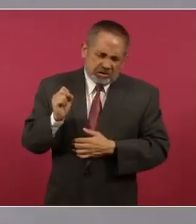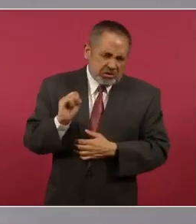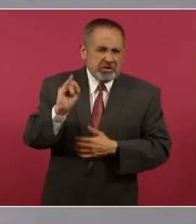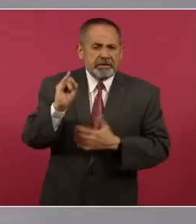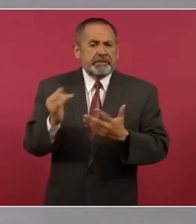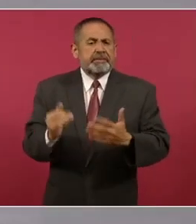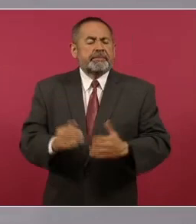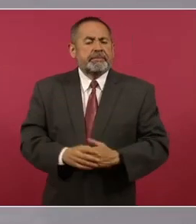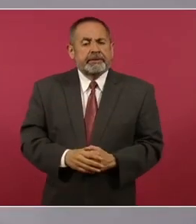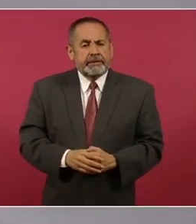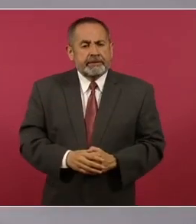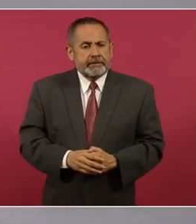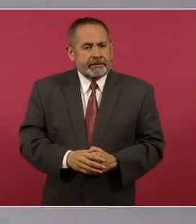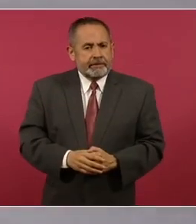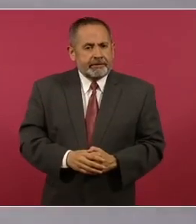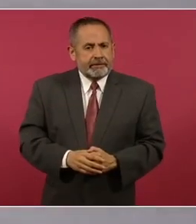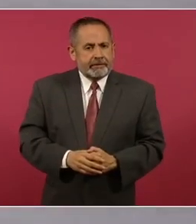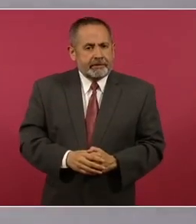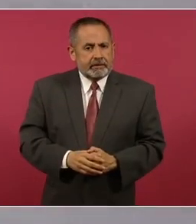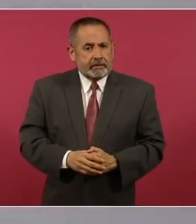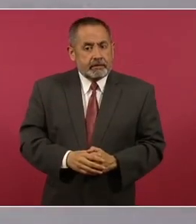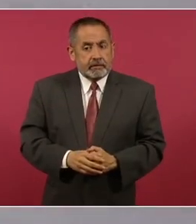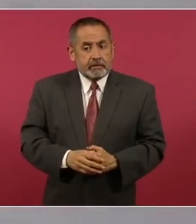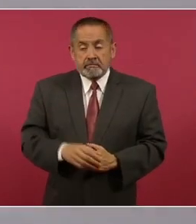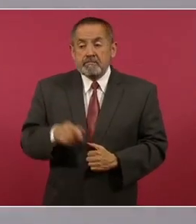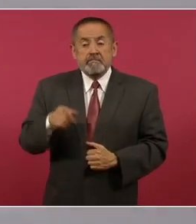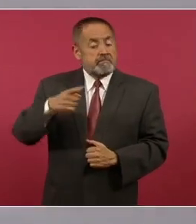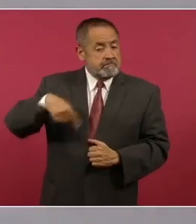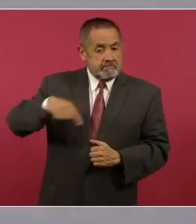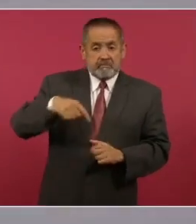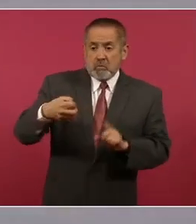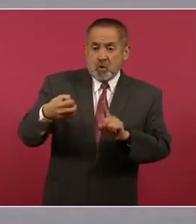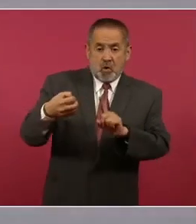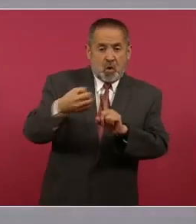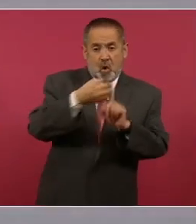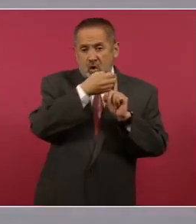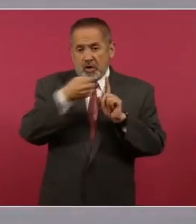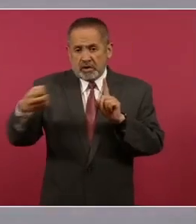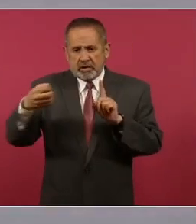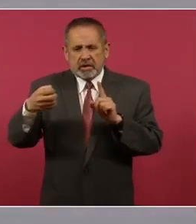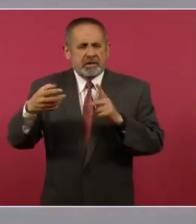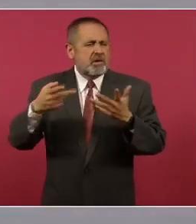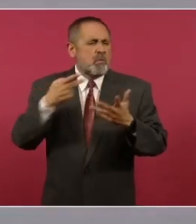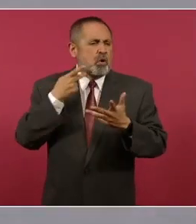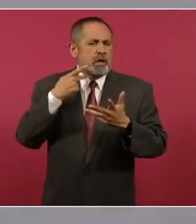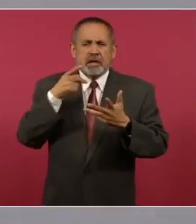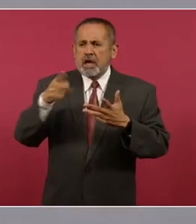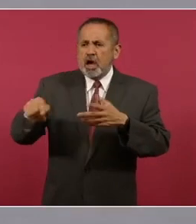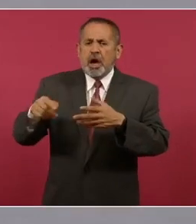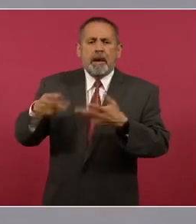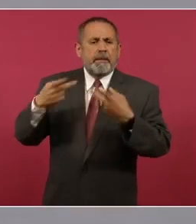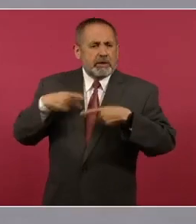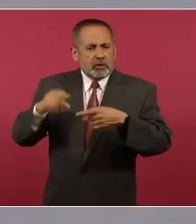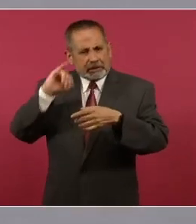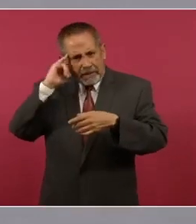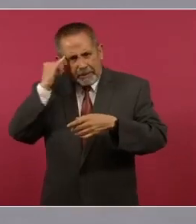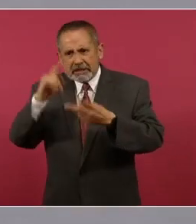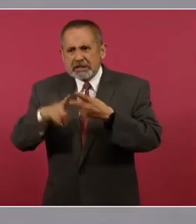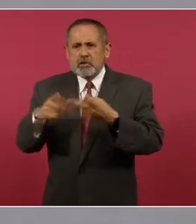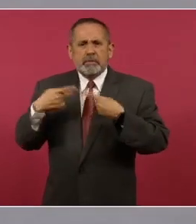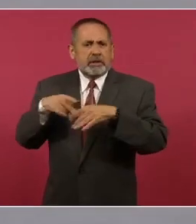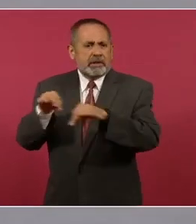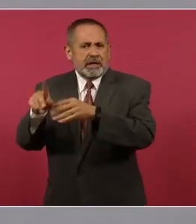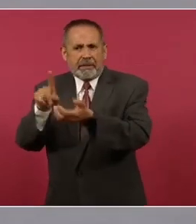gubernamental. La organización política de obreros y campesinos, como